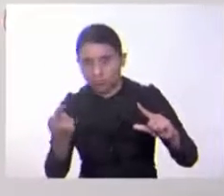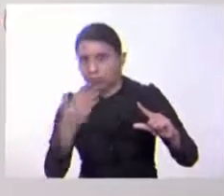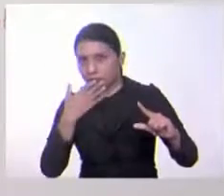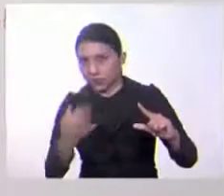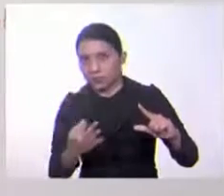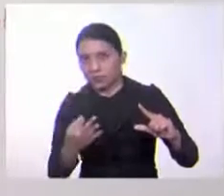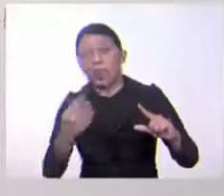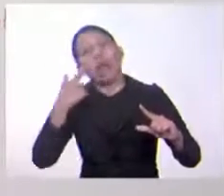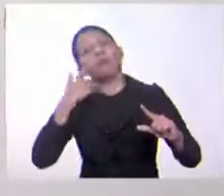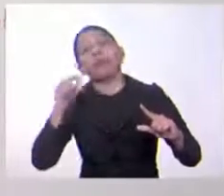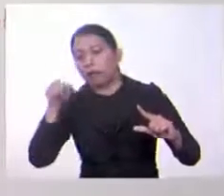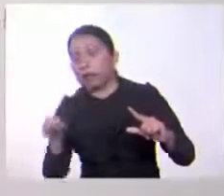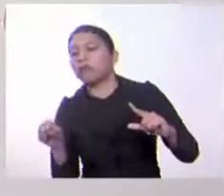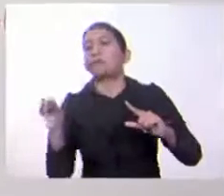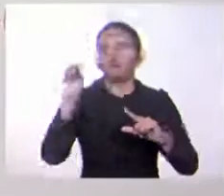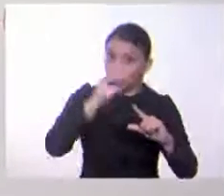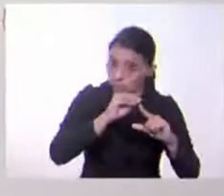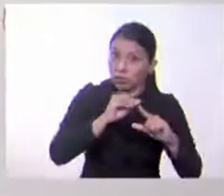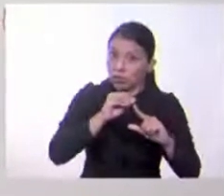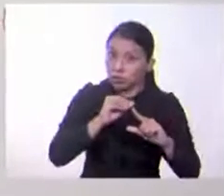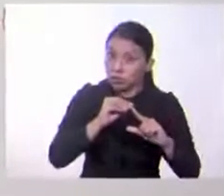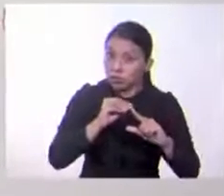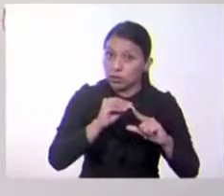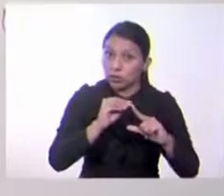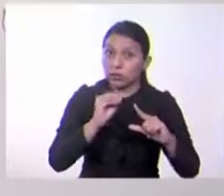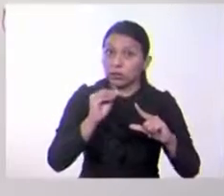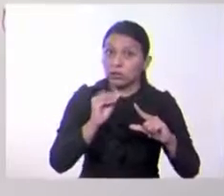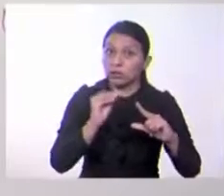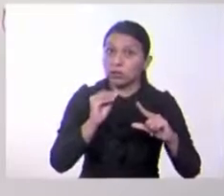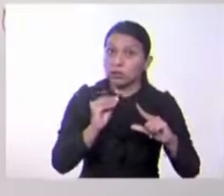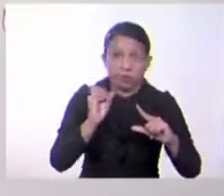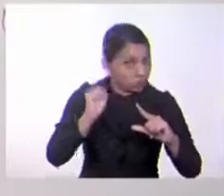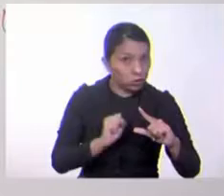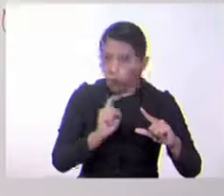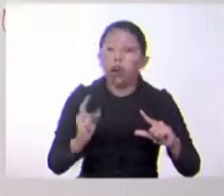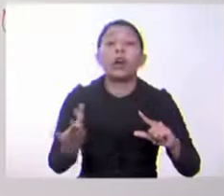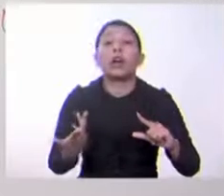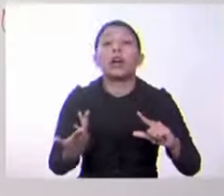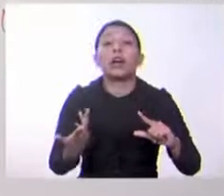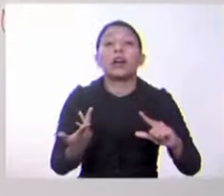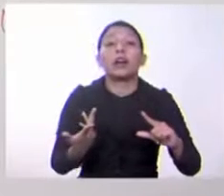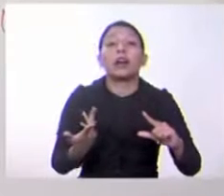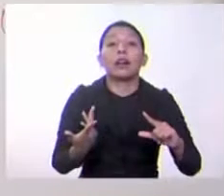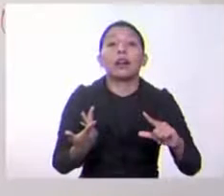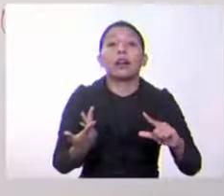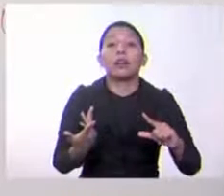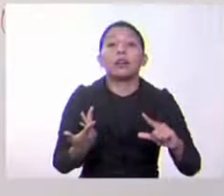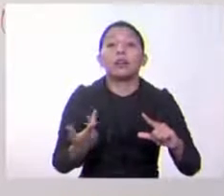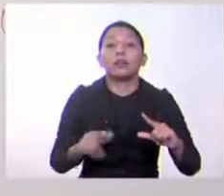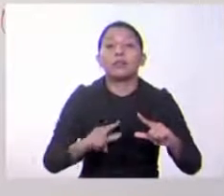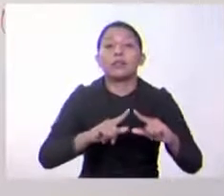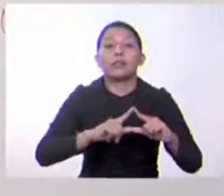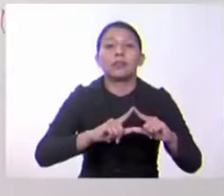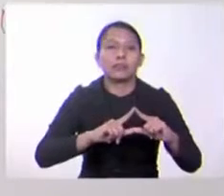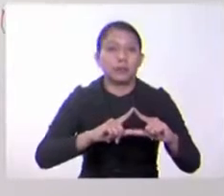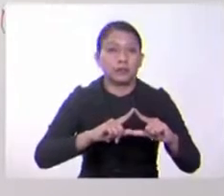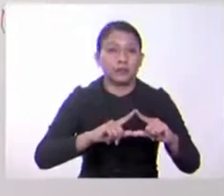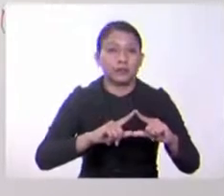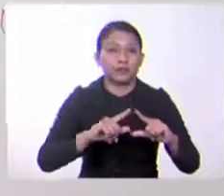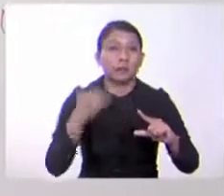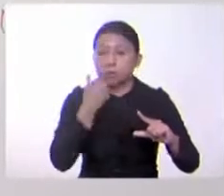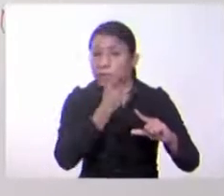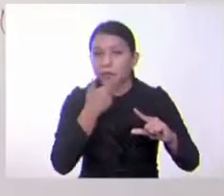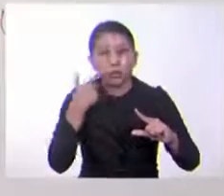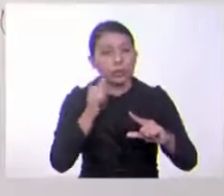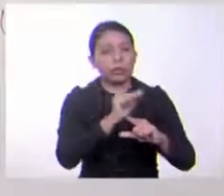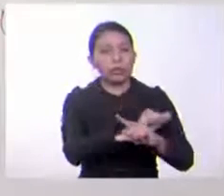aquella. Ahora, ¿qué pasa Sí. si cumple esa esto. condición se cumple? Si se cumple esta. Ah, ¿Qué sucede entonces